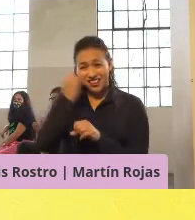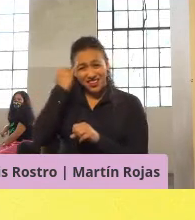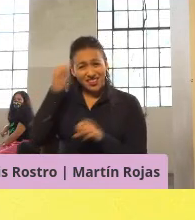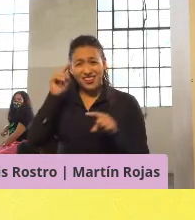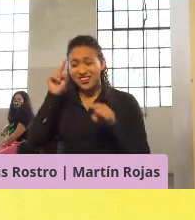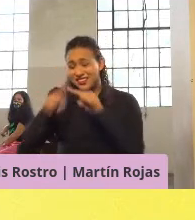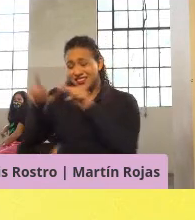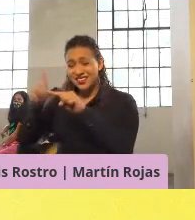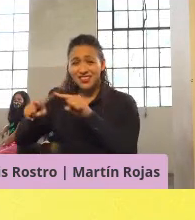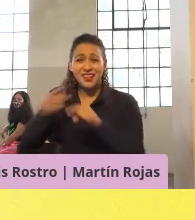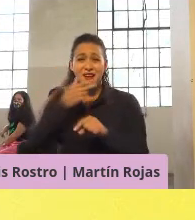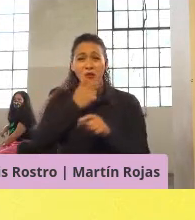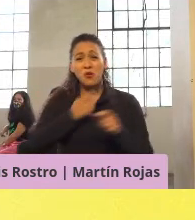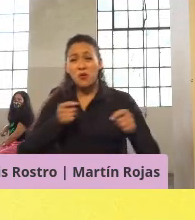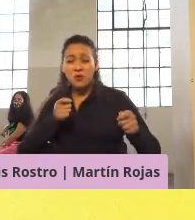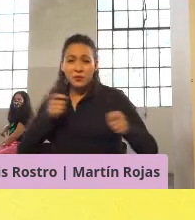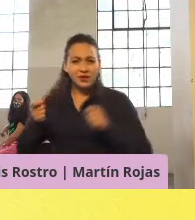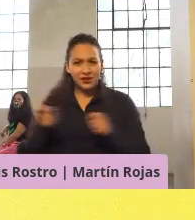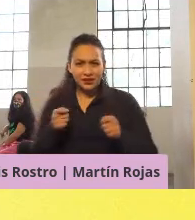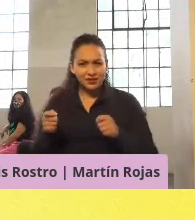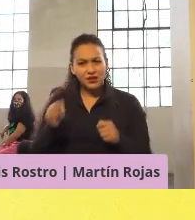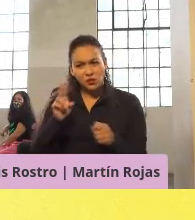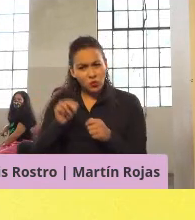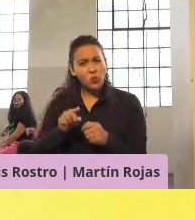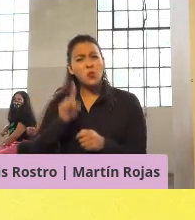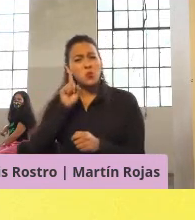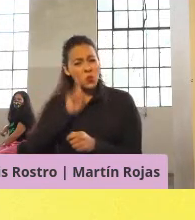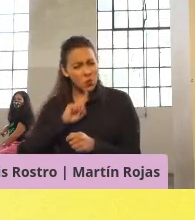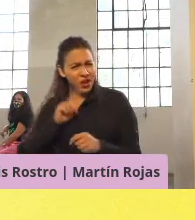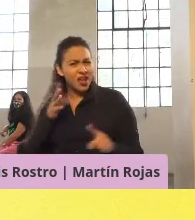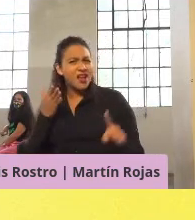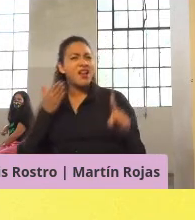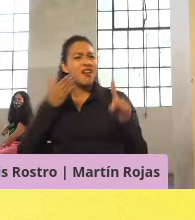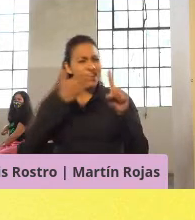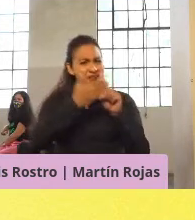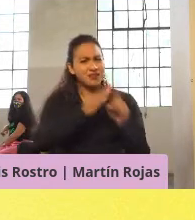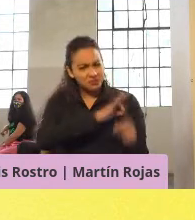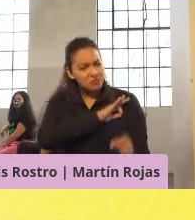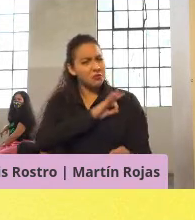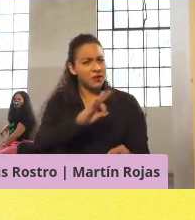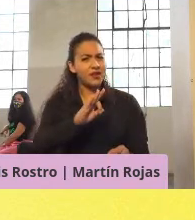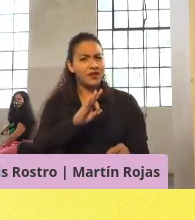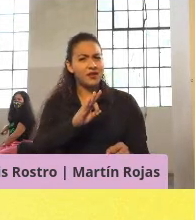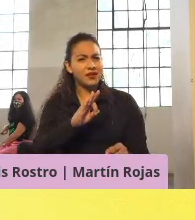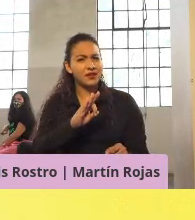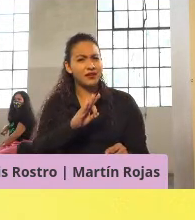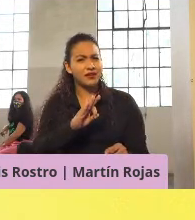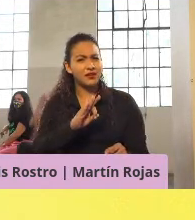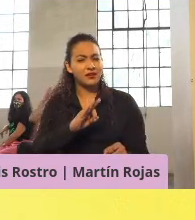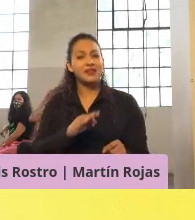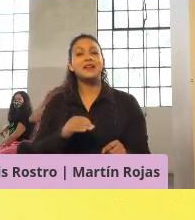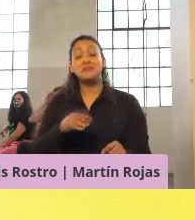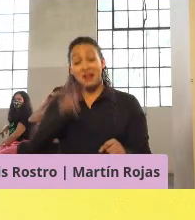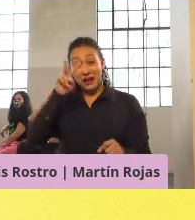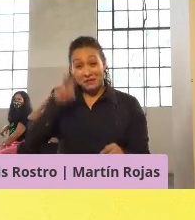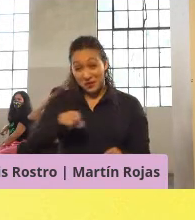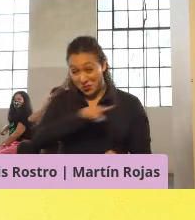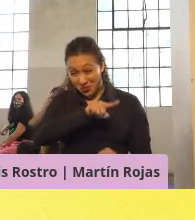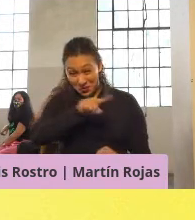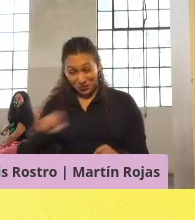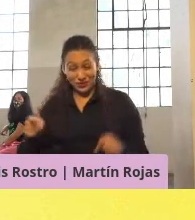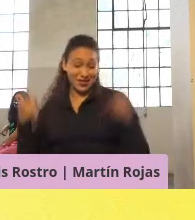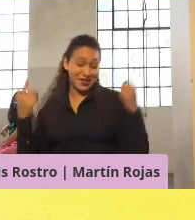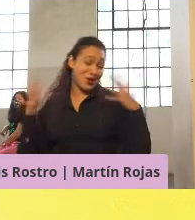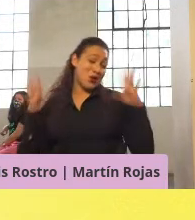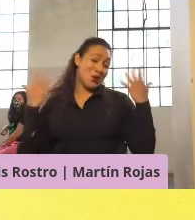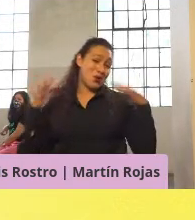cotidianas de todas las personas, realmente podemos lograr que el sistema caiga, ¿no? Entonces eso, bravo por las feministas y por las